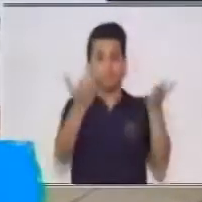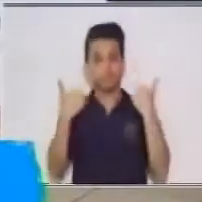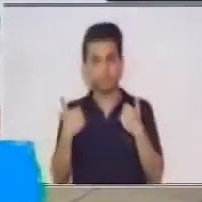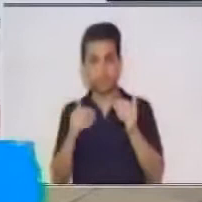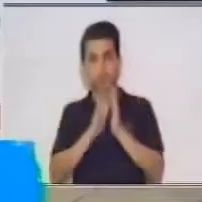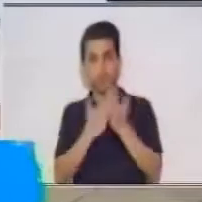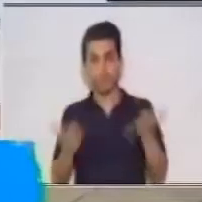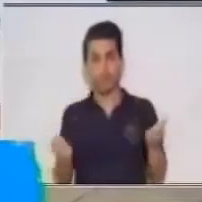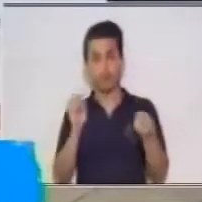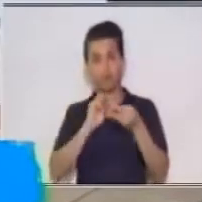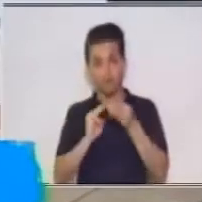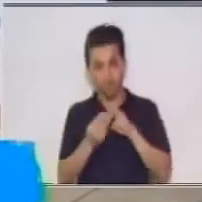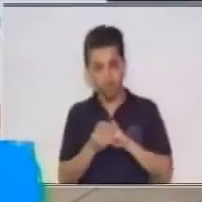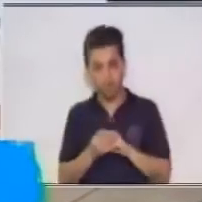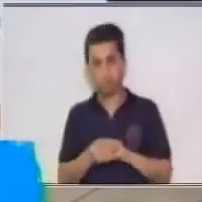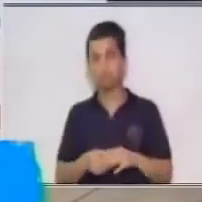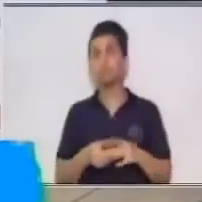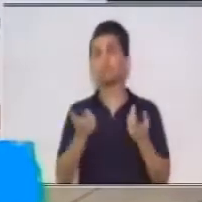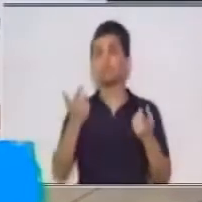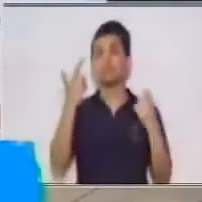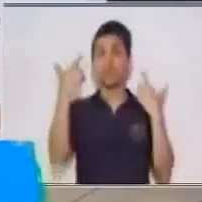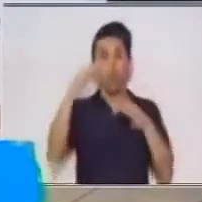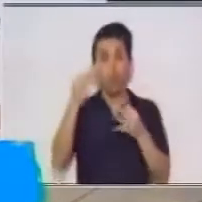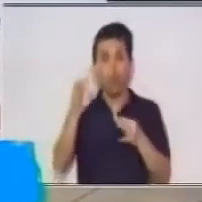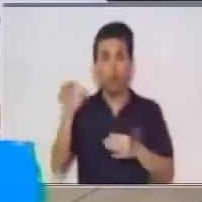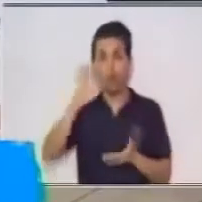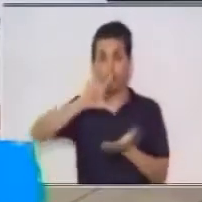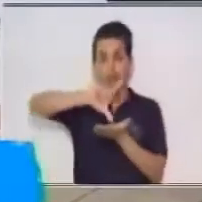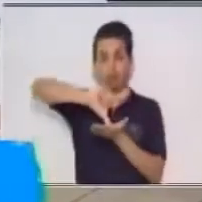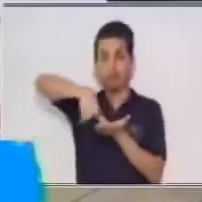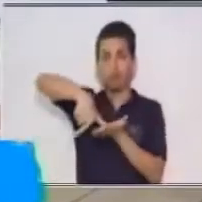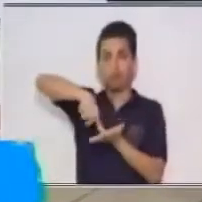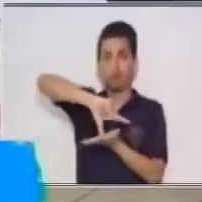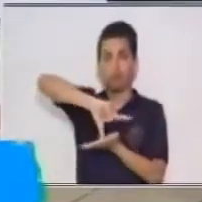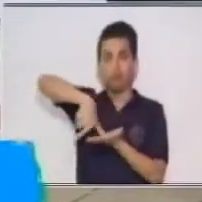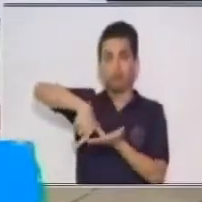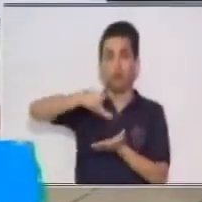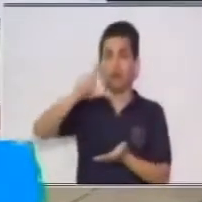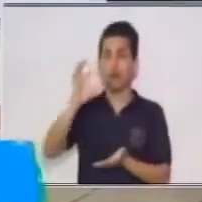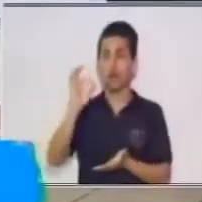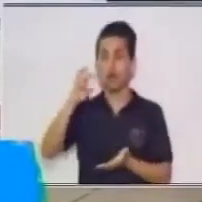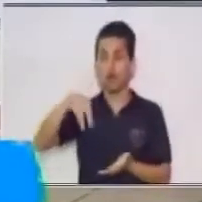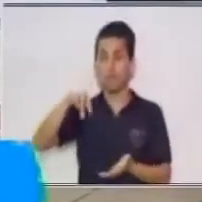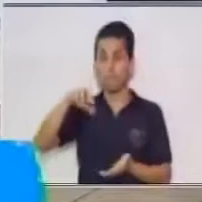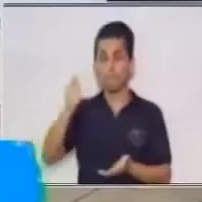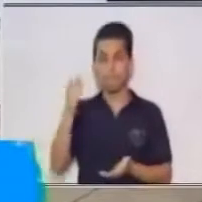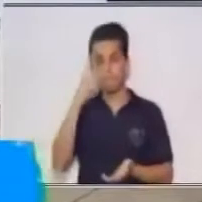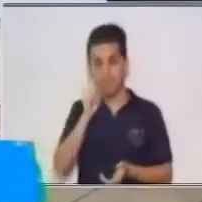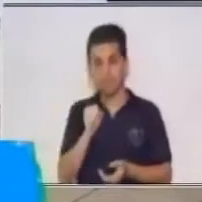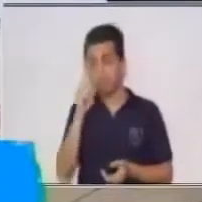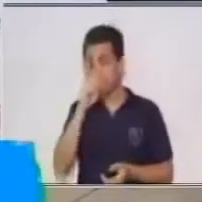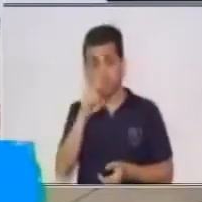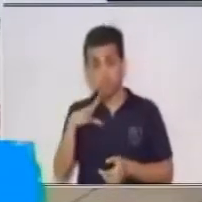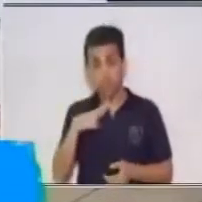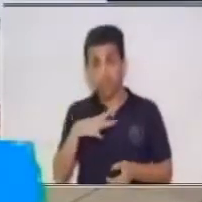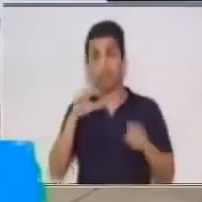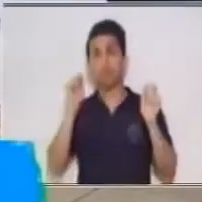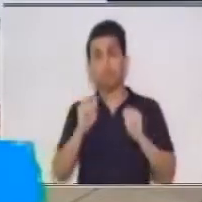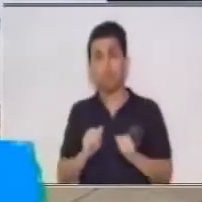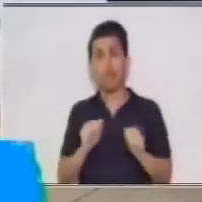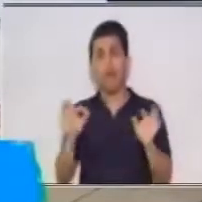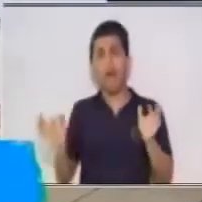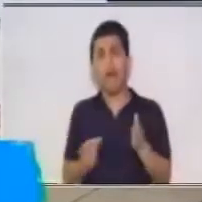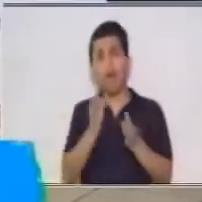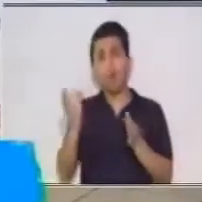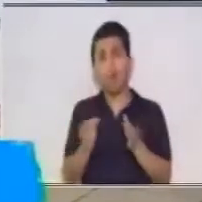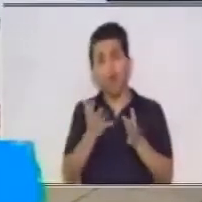matemáticas, una hoja, puedes tener un compás. Si no tienes un compás, puedes tener una aguja, un lápiz y